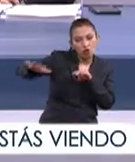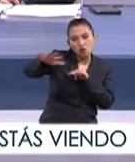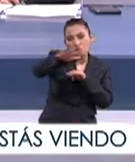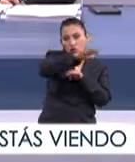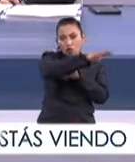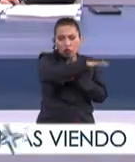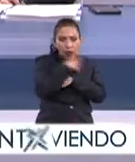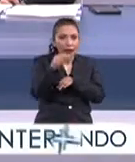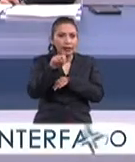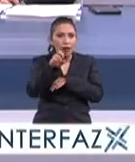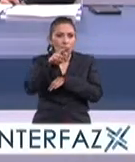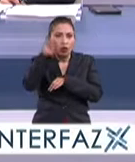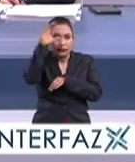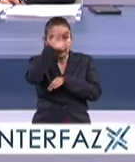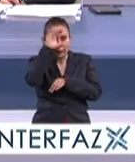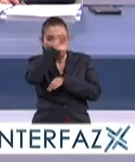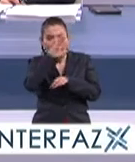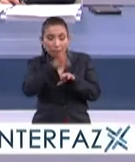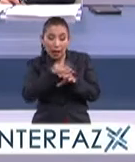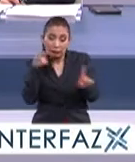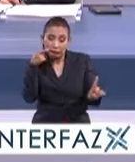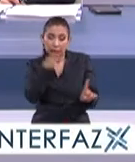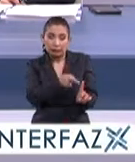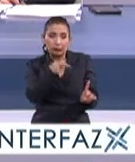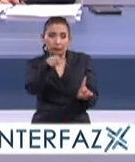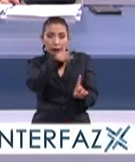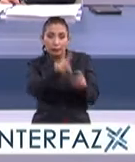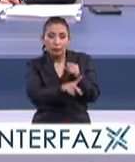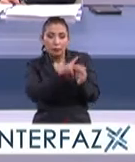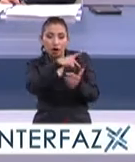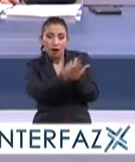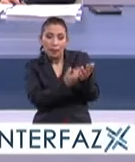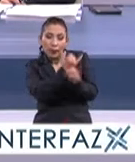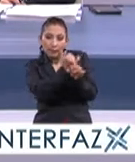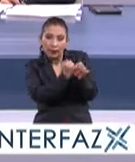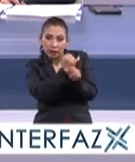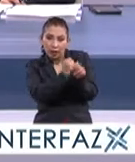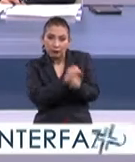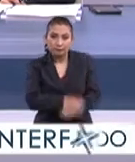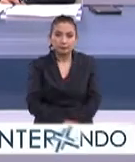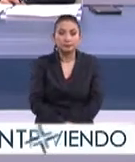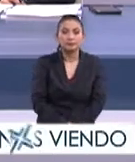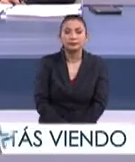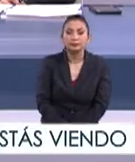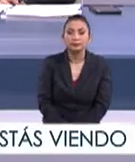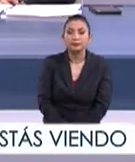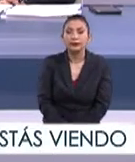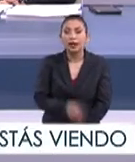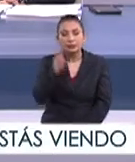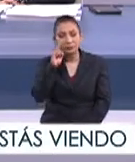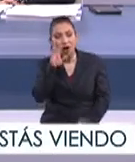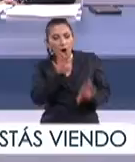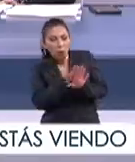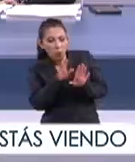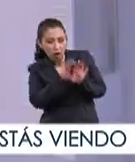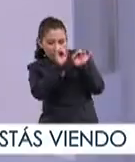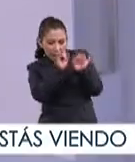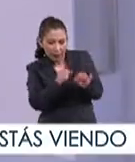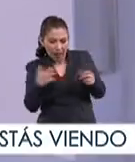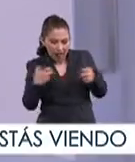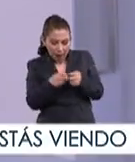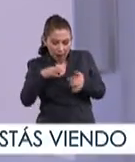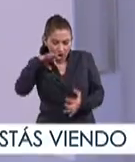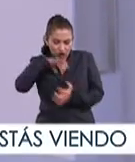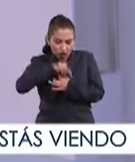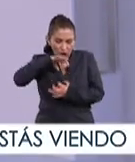de las neurociencias, que va más enfocado hacia el programa de investigación. Claro. Es ver cómo se relaciona el sistema nervioso